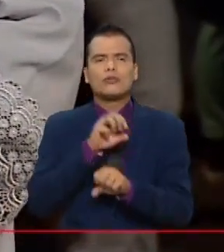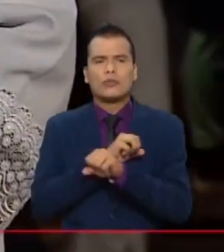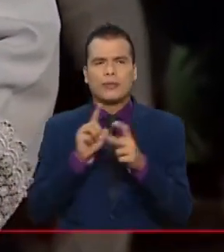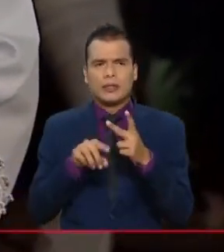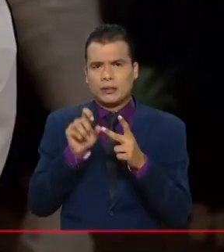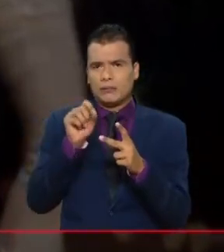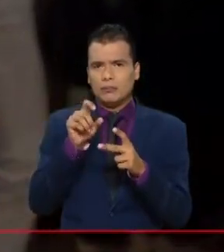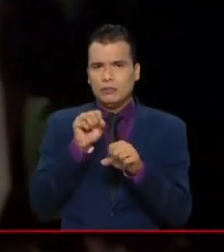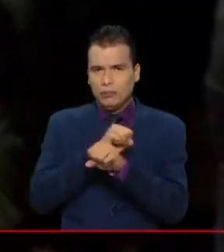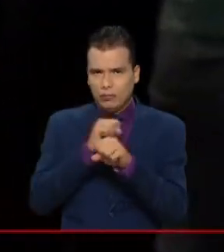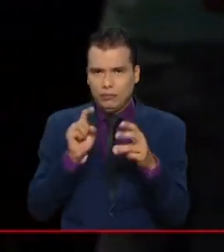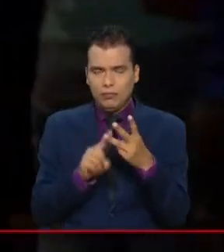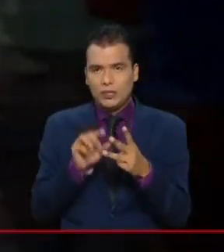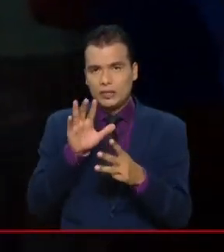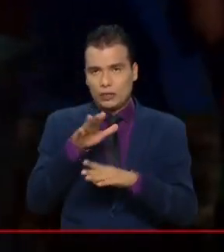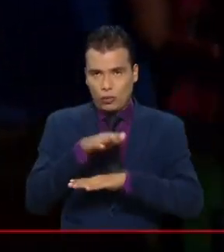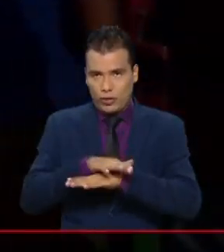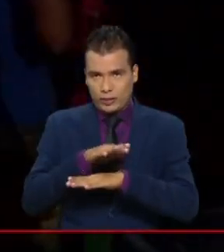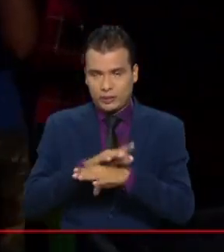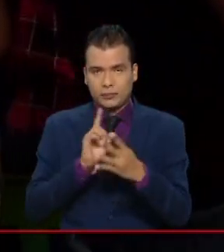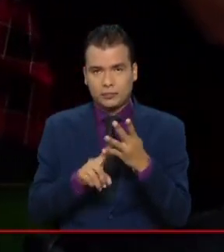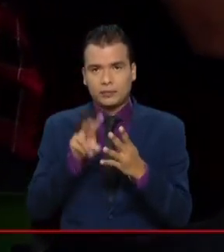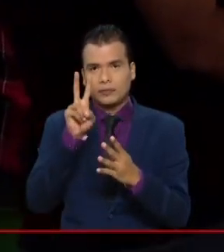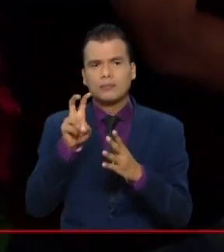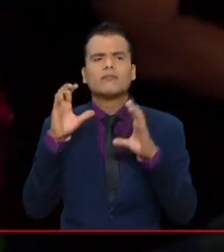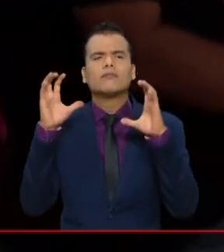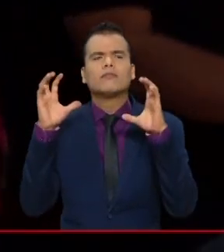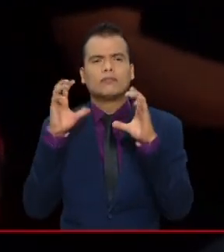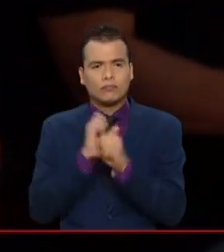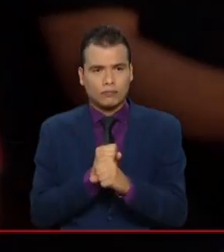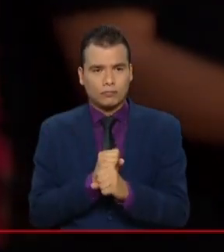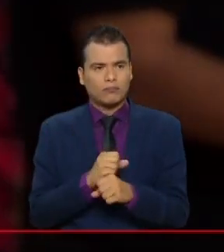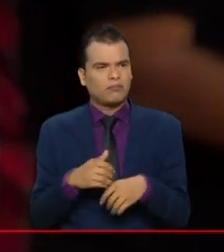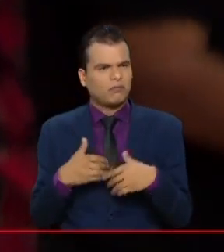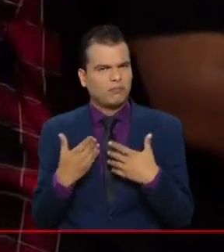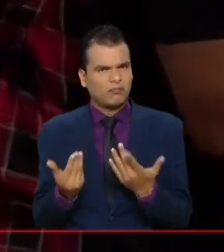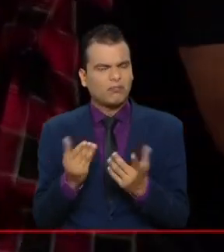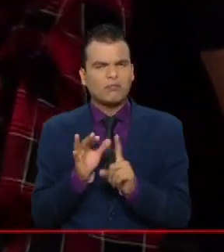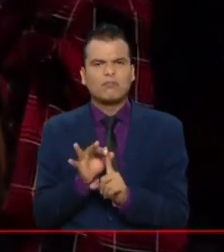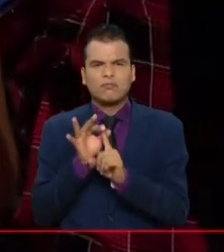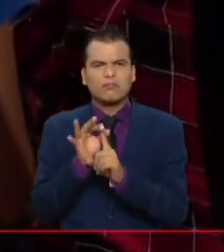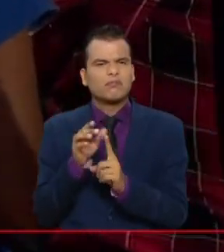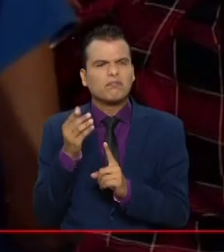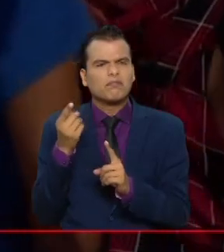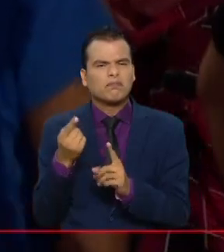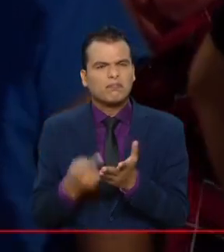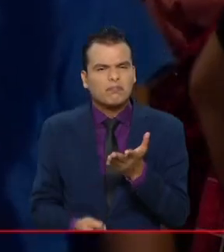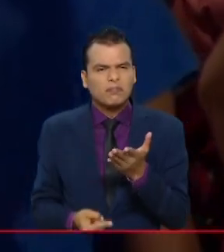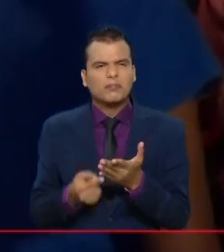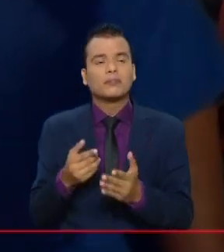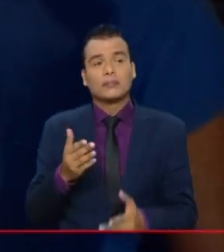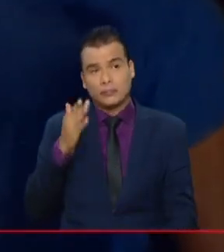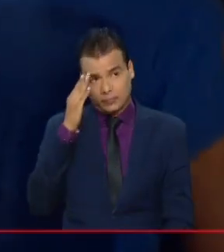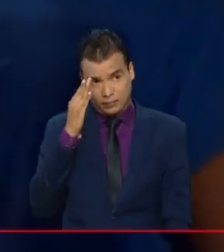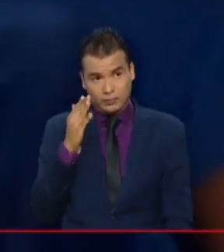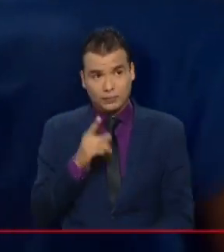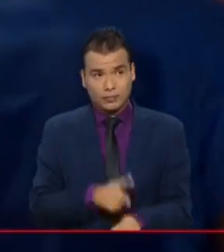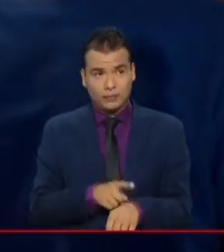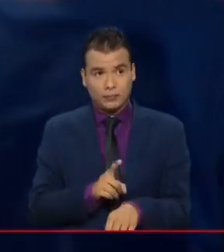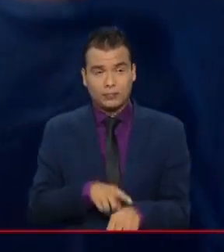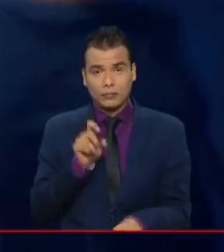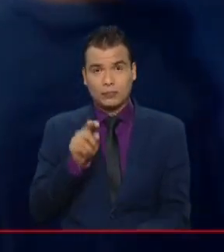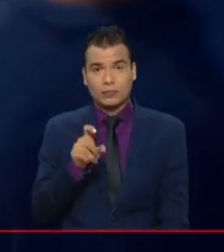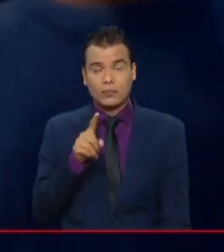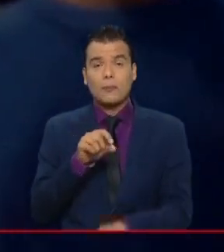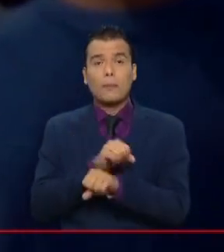11 de la mañana, 5 de la tarde y 7 de la noche. ¿Qué tiene especial? La Eucaristía de las 11